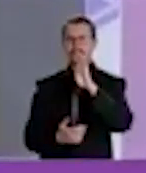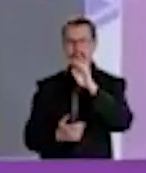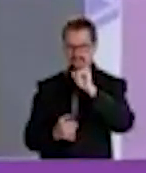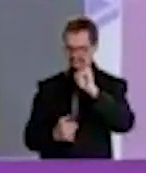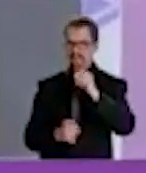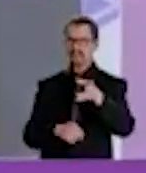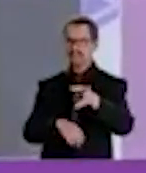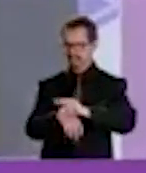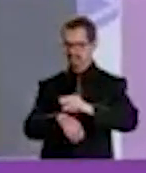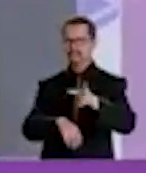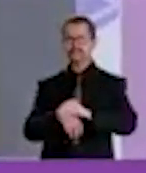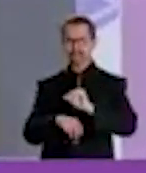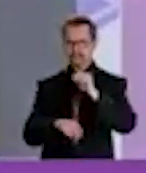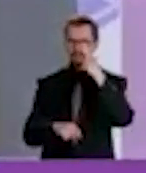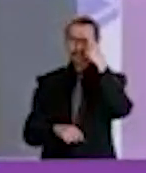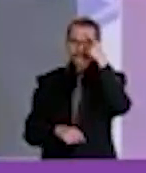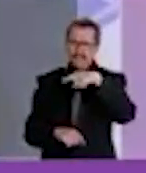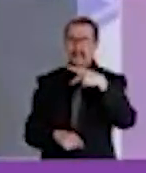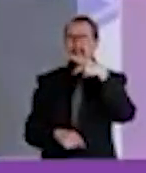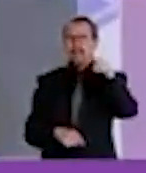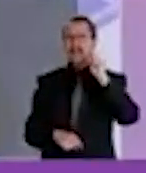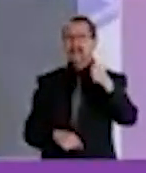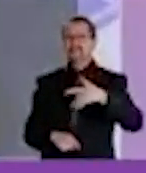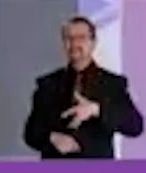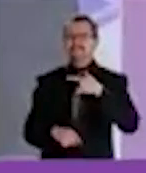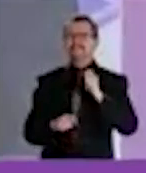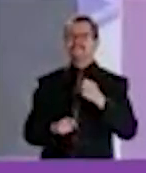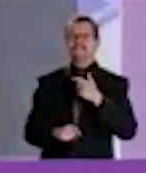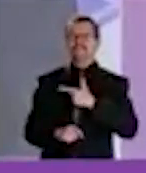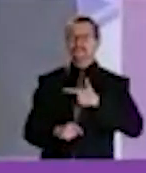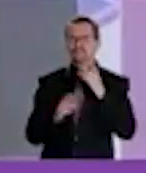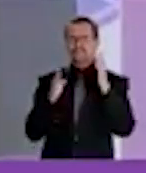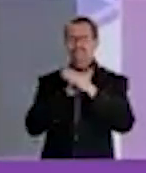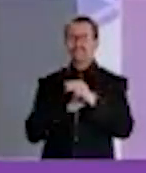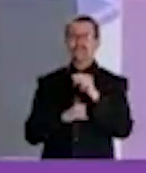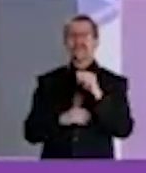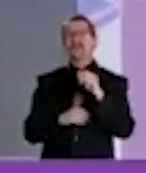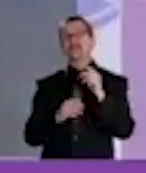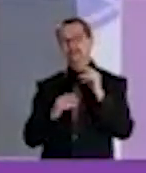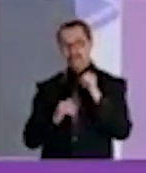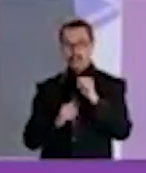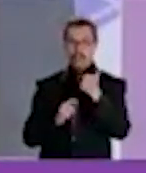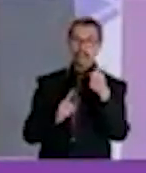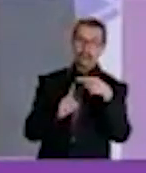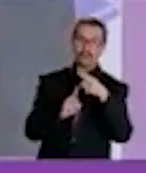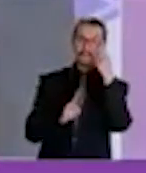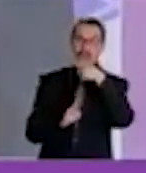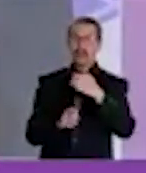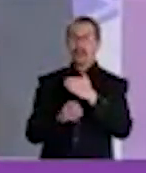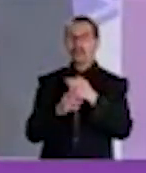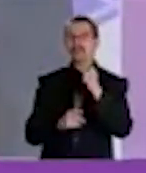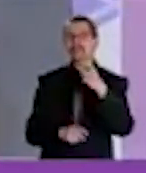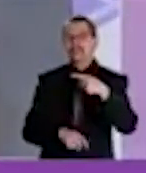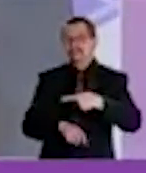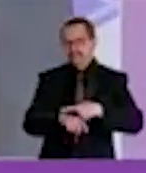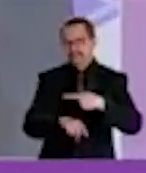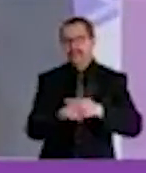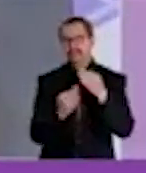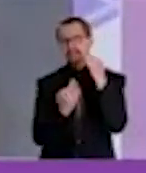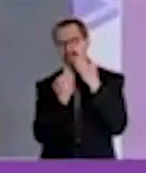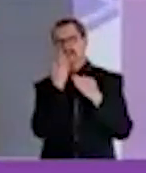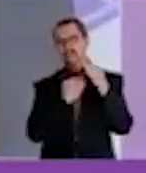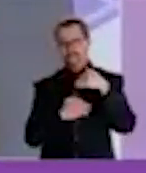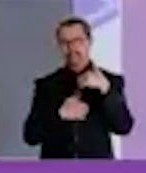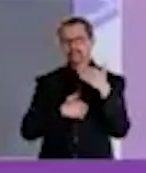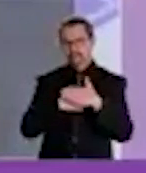fines medicinales otros más se van a debatir en elecciones de noviembre próximo en guerreros y se